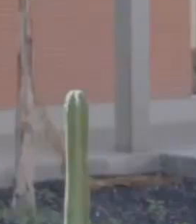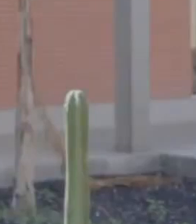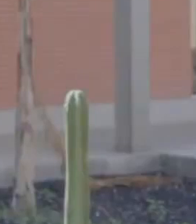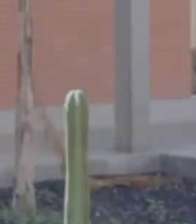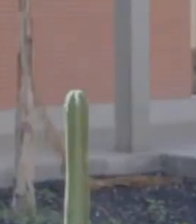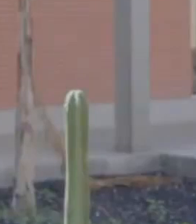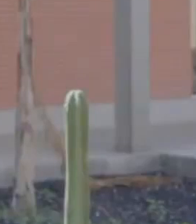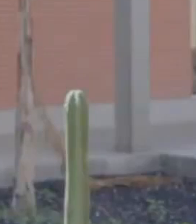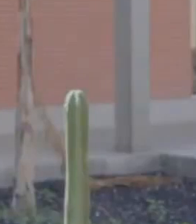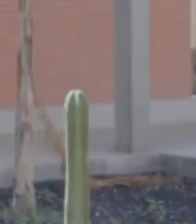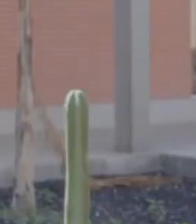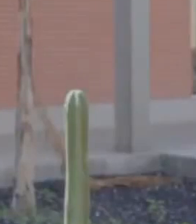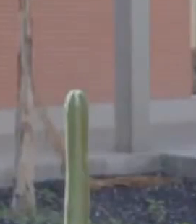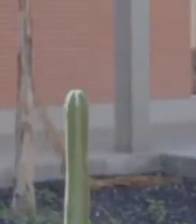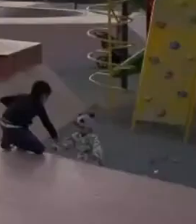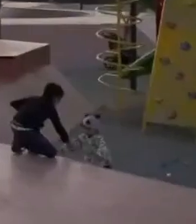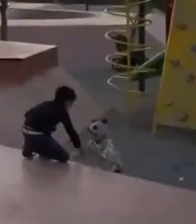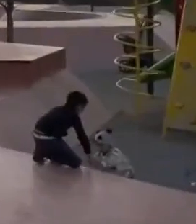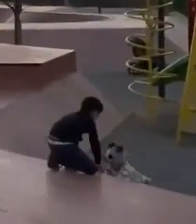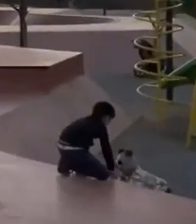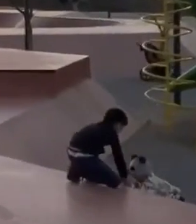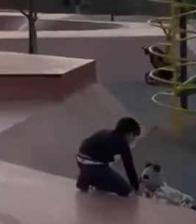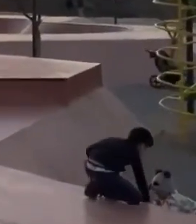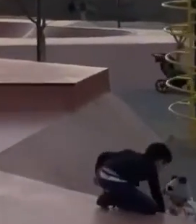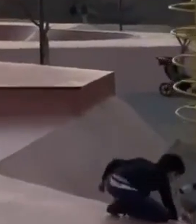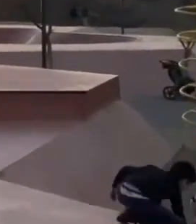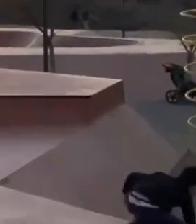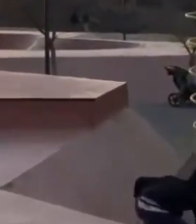Para beneficiar a la zona, yo creo por mucho.